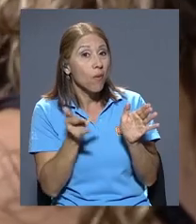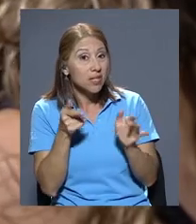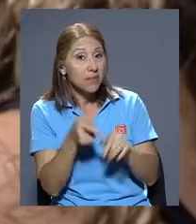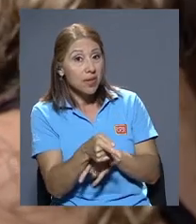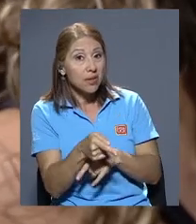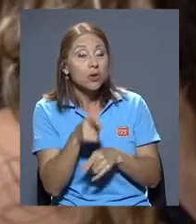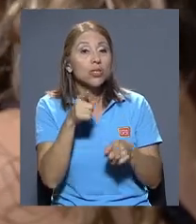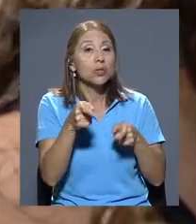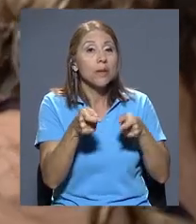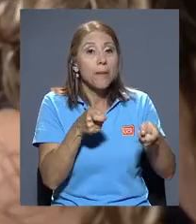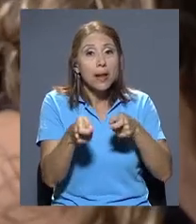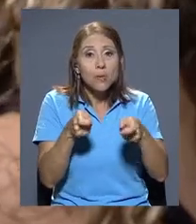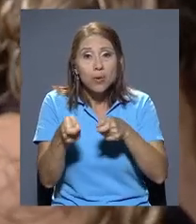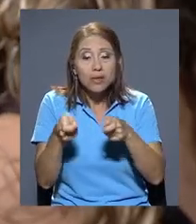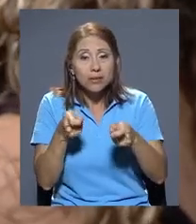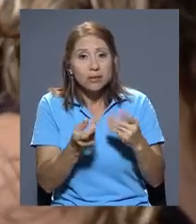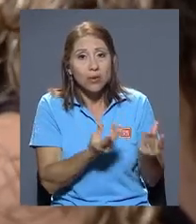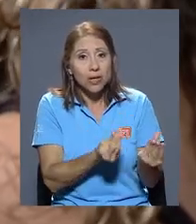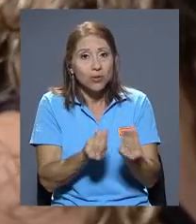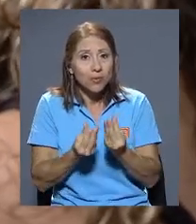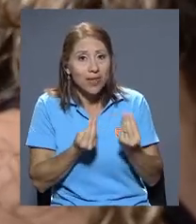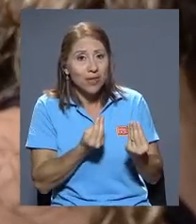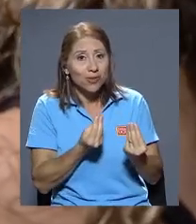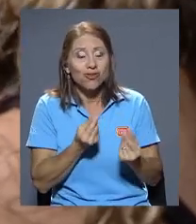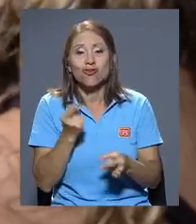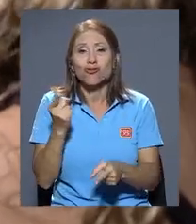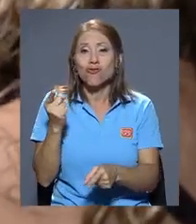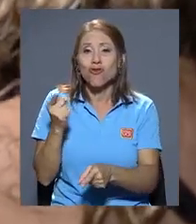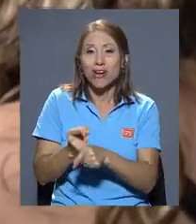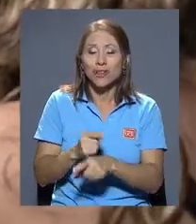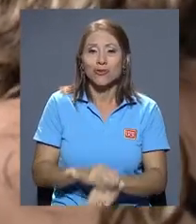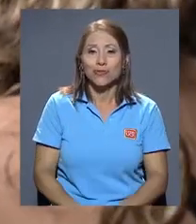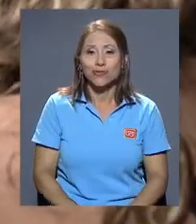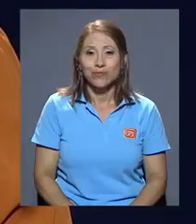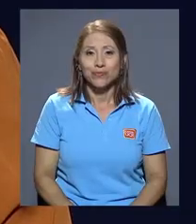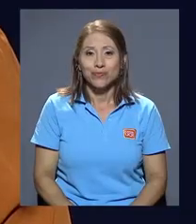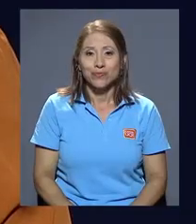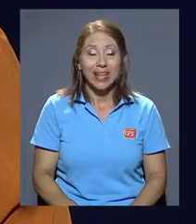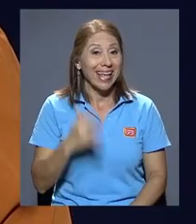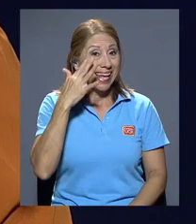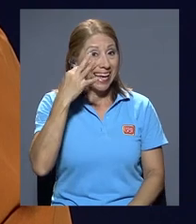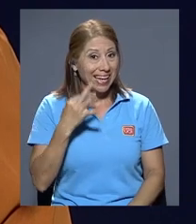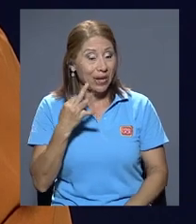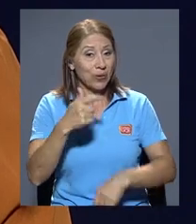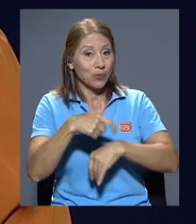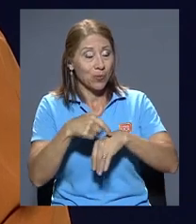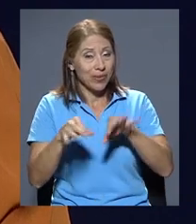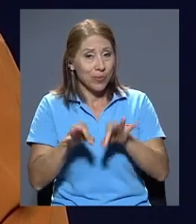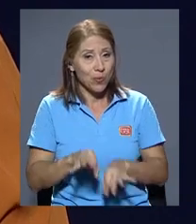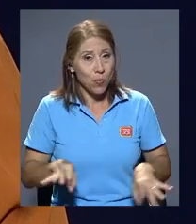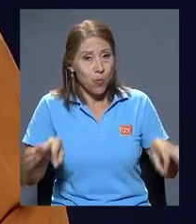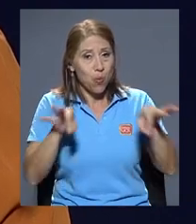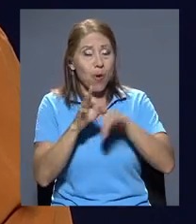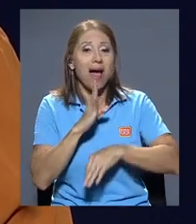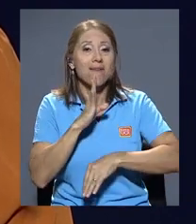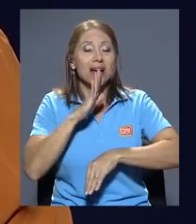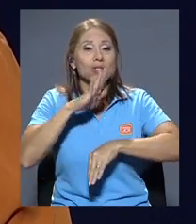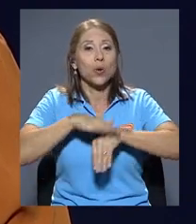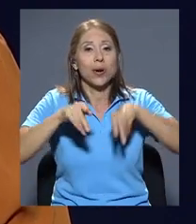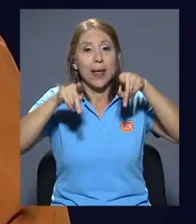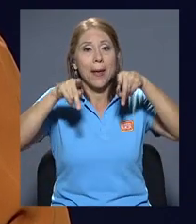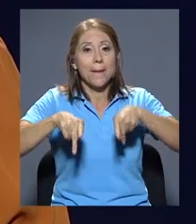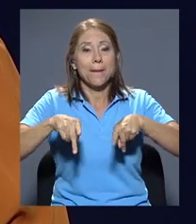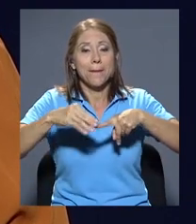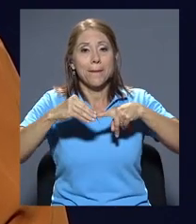de esos miedos. Correcto. ¿Verdad? Natalia, creo que es un momento importante para hablar de los personajes. Uh-huh. Y no